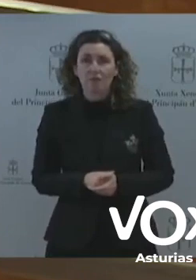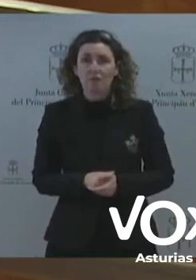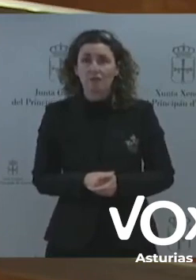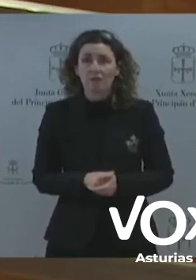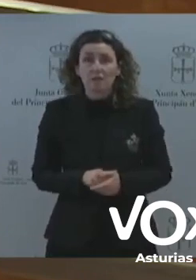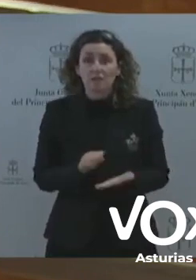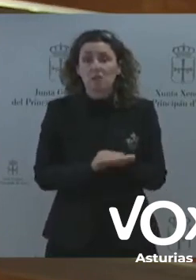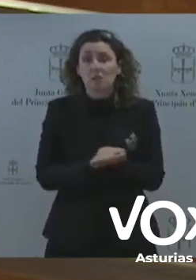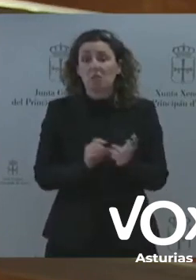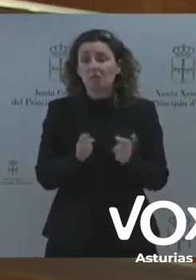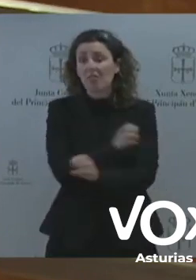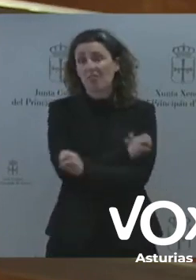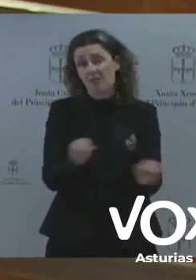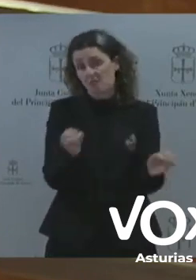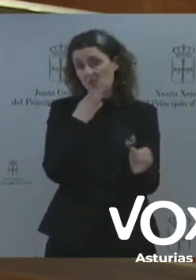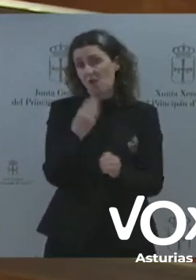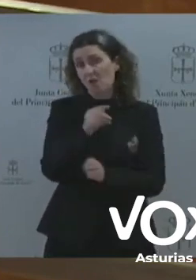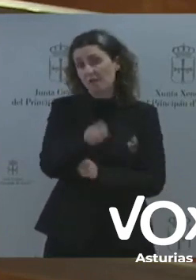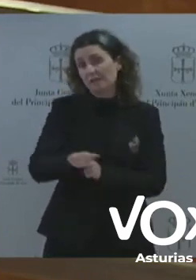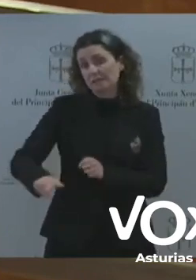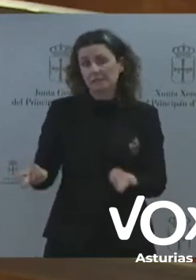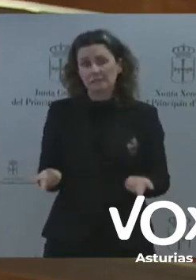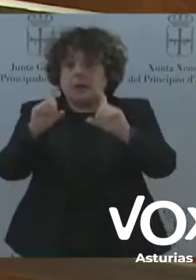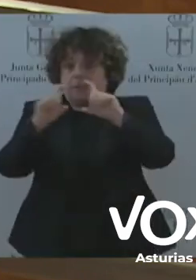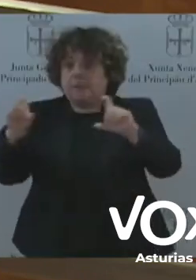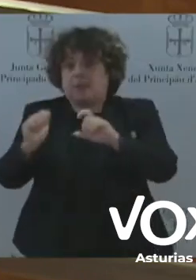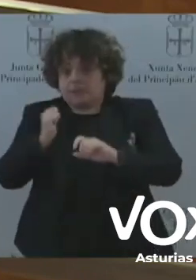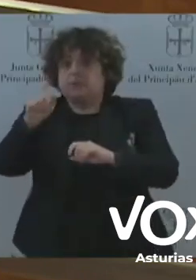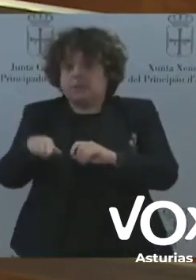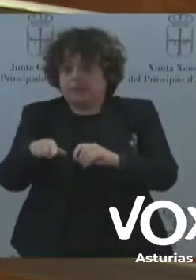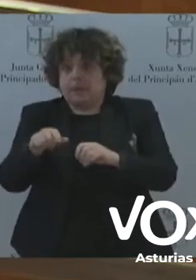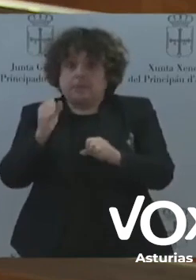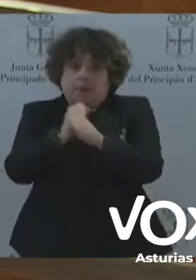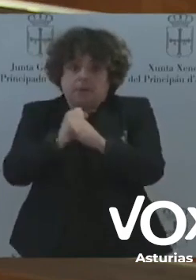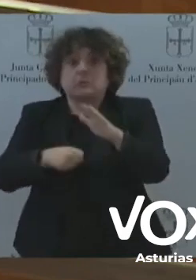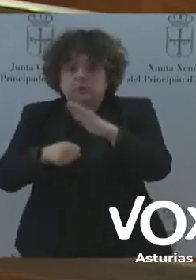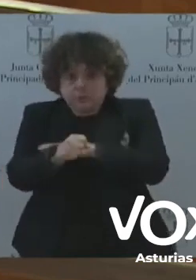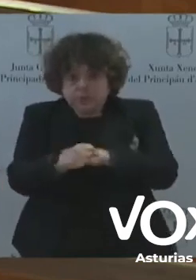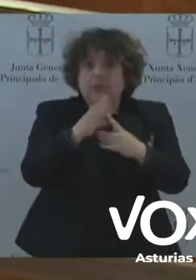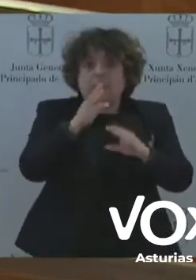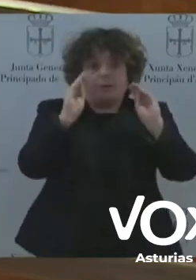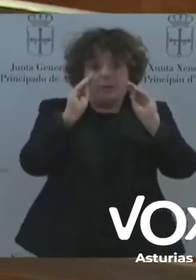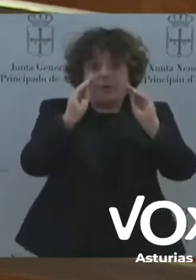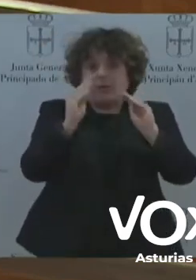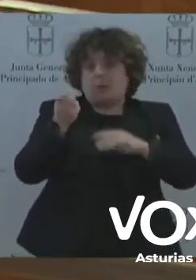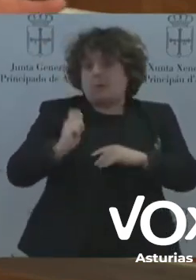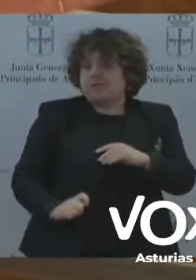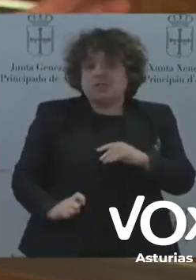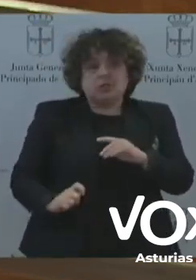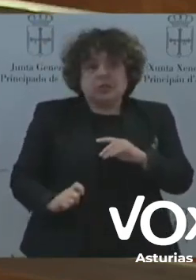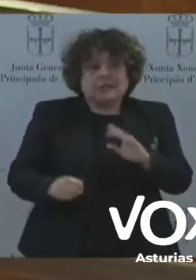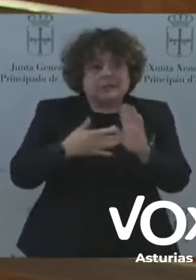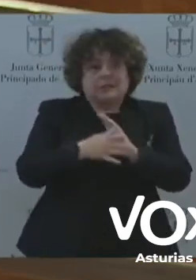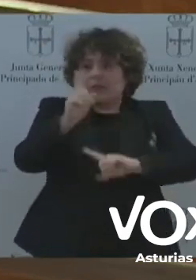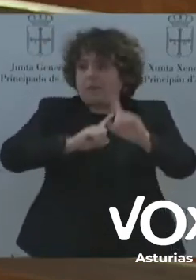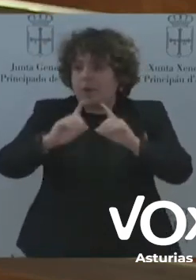del Occidente ni a las empresas que están ahí radicadas y que no encuentran mano de obra. Seamos valientes, seamos imaginativos. Yo no digo que haya que aparcar el modelo